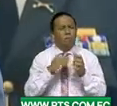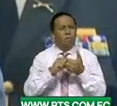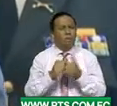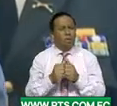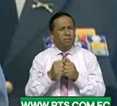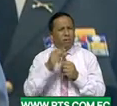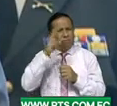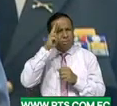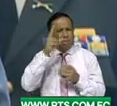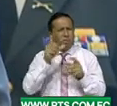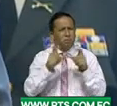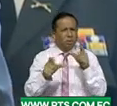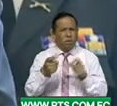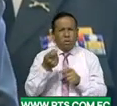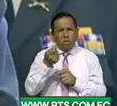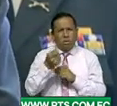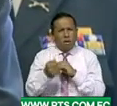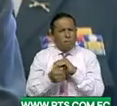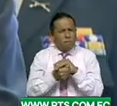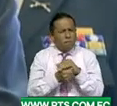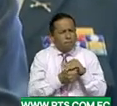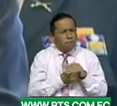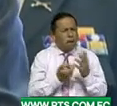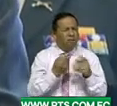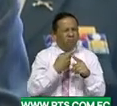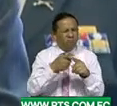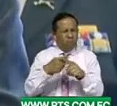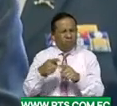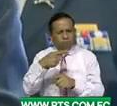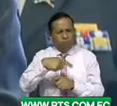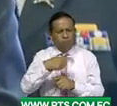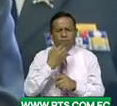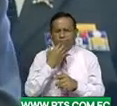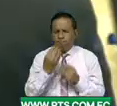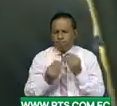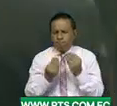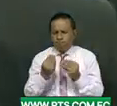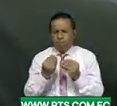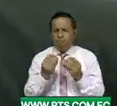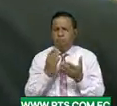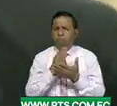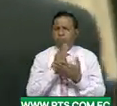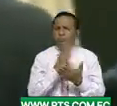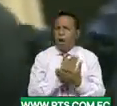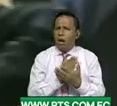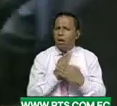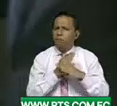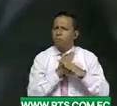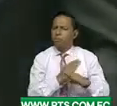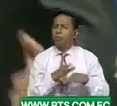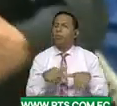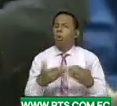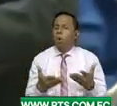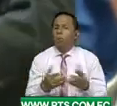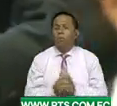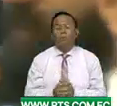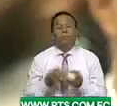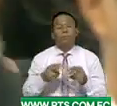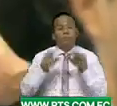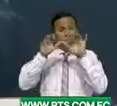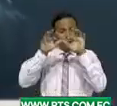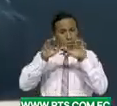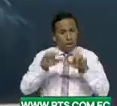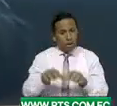y cómo adoptar medidas de prevención. A su vez, la Secretaría Anticorrupción entregó un listado de